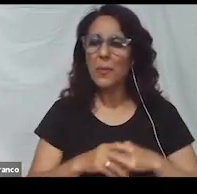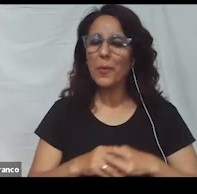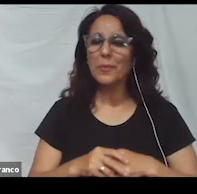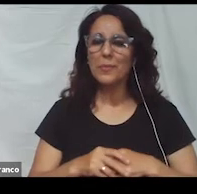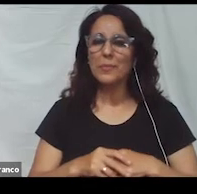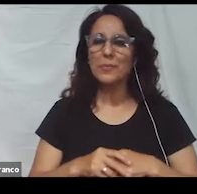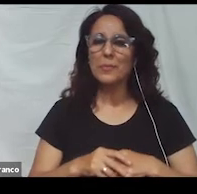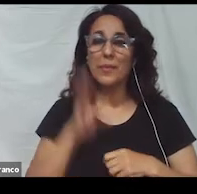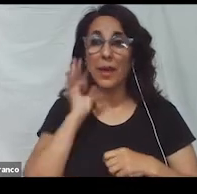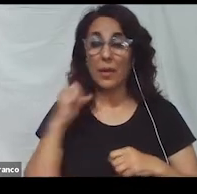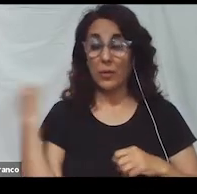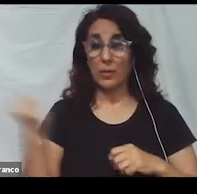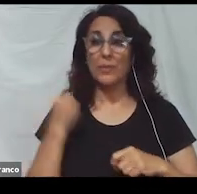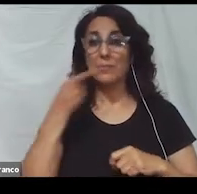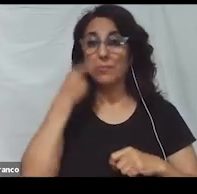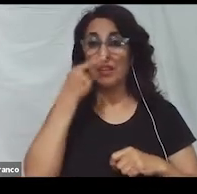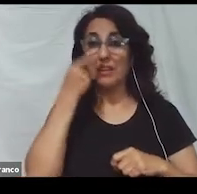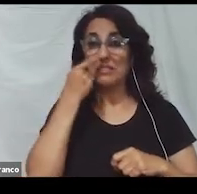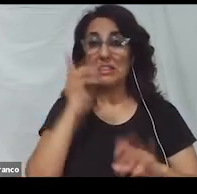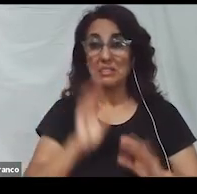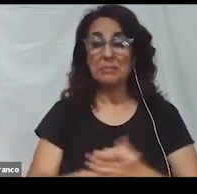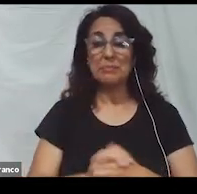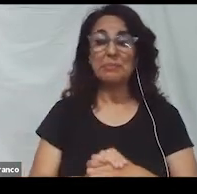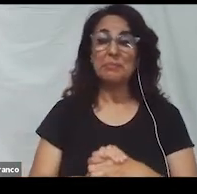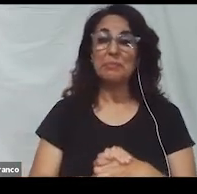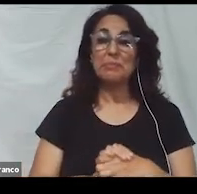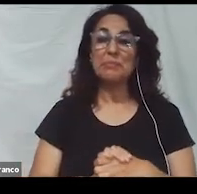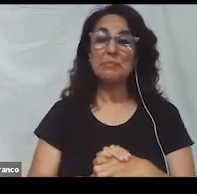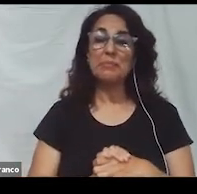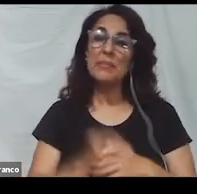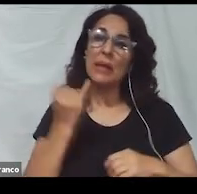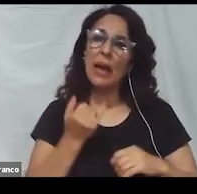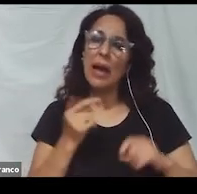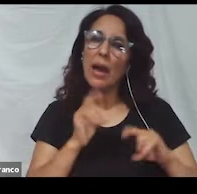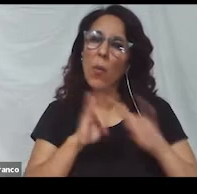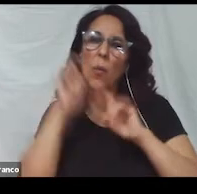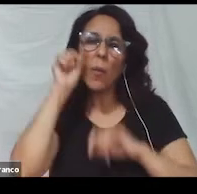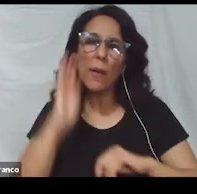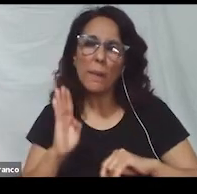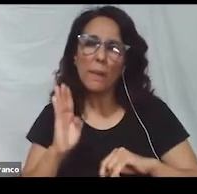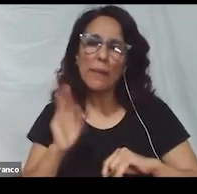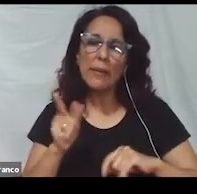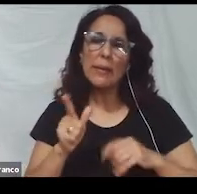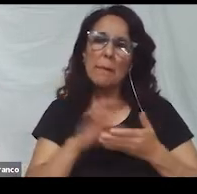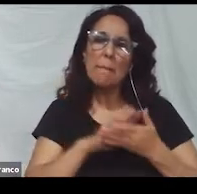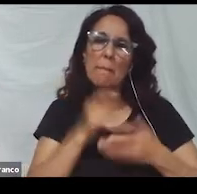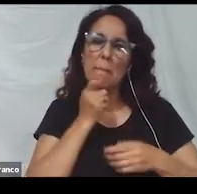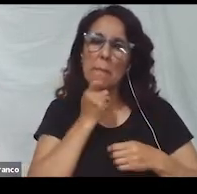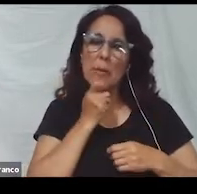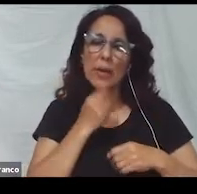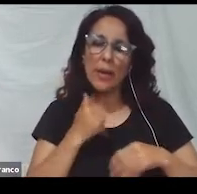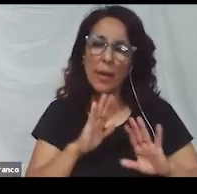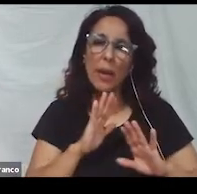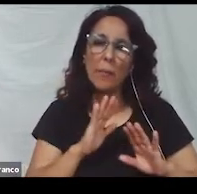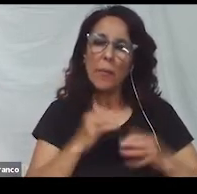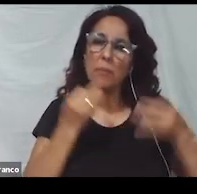esta lámina. Ocurre una cosa muy interesante con esta técnica. Miren, hay páginas web, y un ejemplo clásico de esto